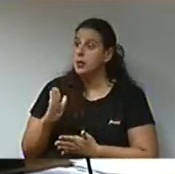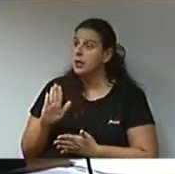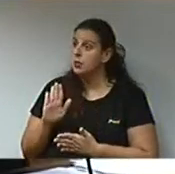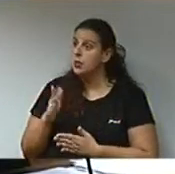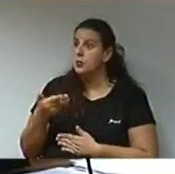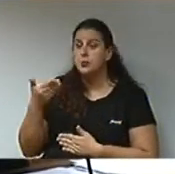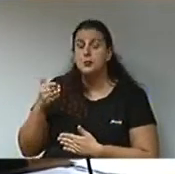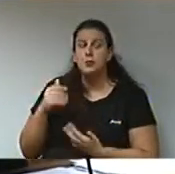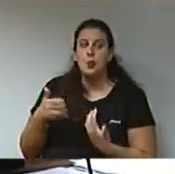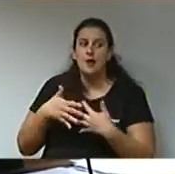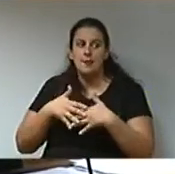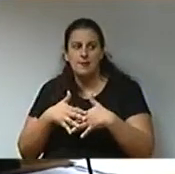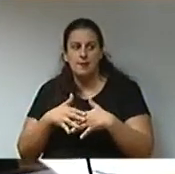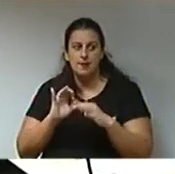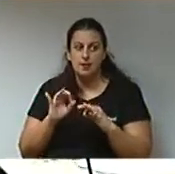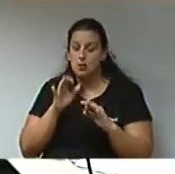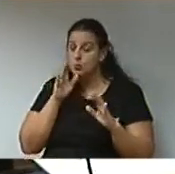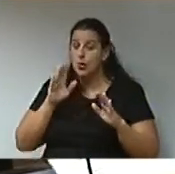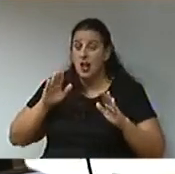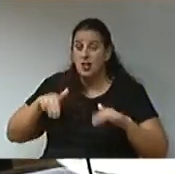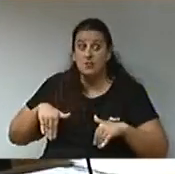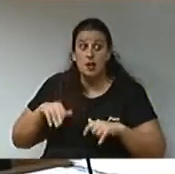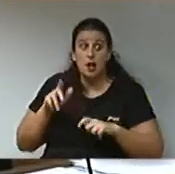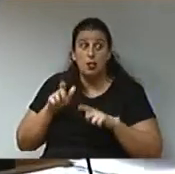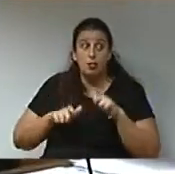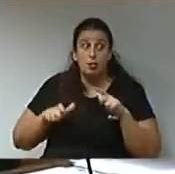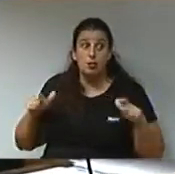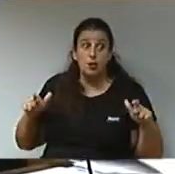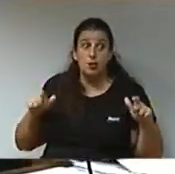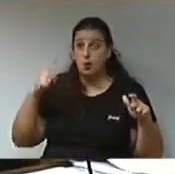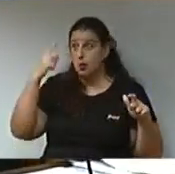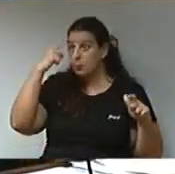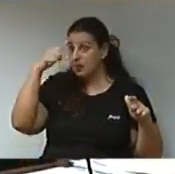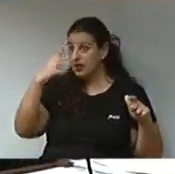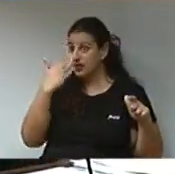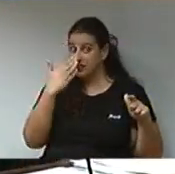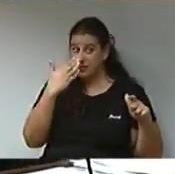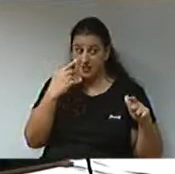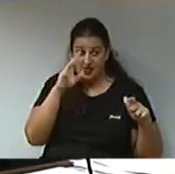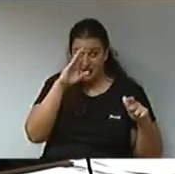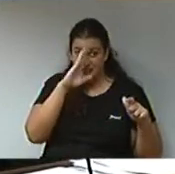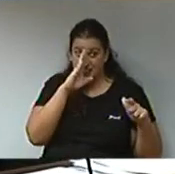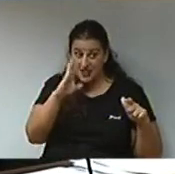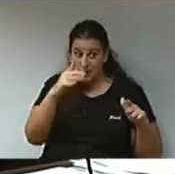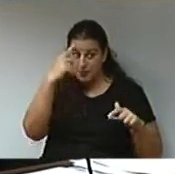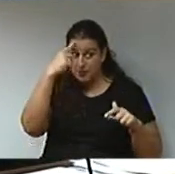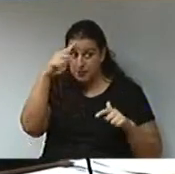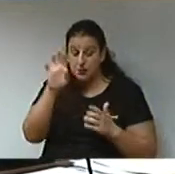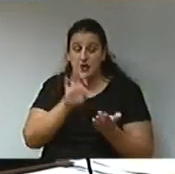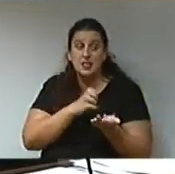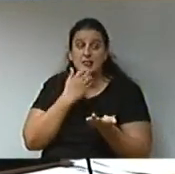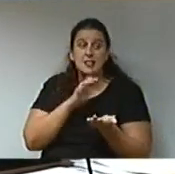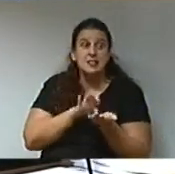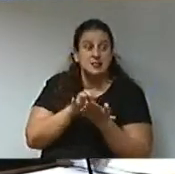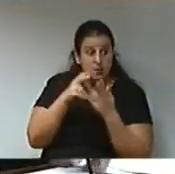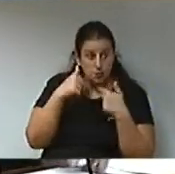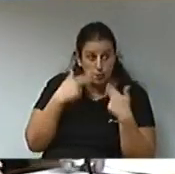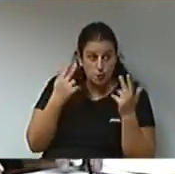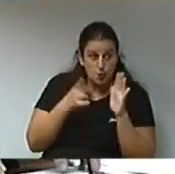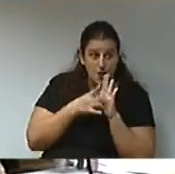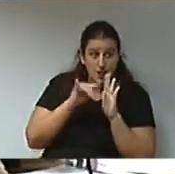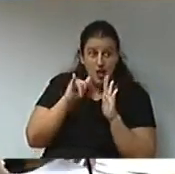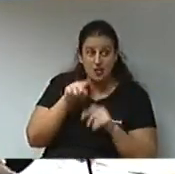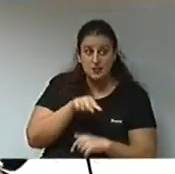importante la convergencia porque al final el ciudadano lo que sabe directamente es si tiene unos servicios públicos de calidad o no los tiene en